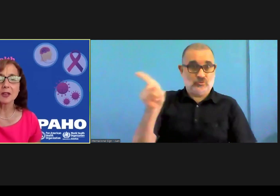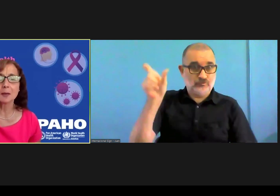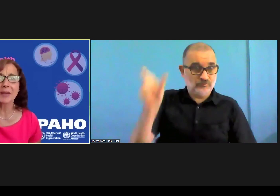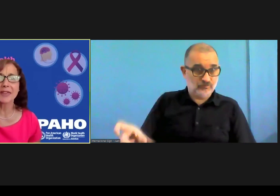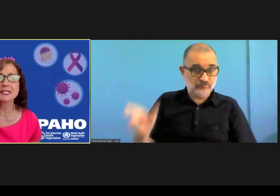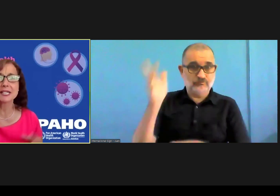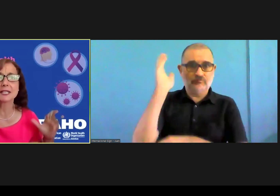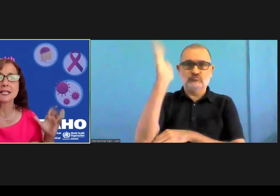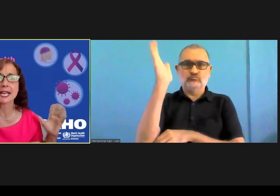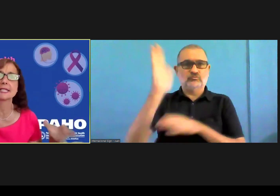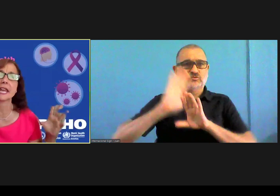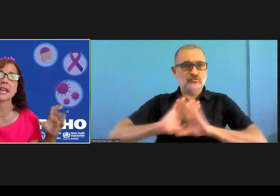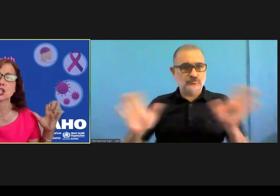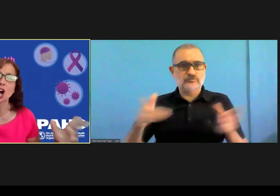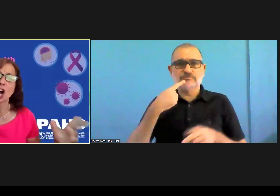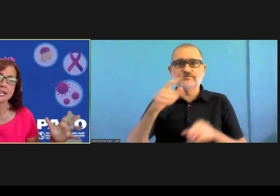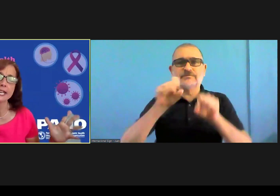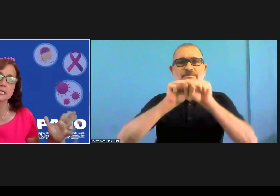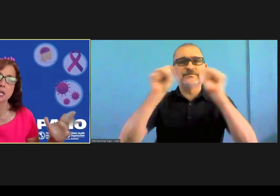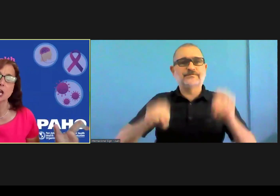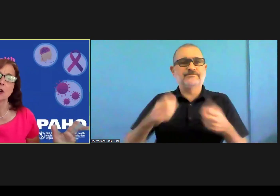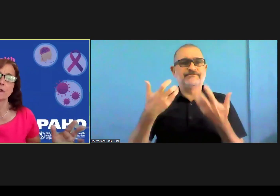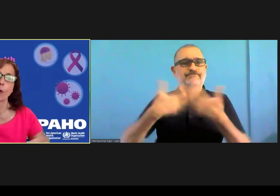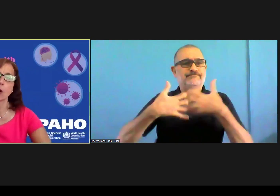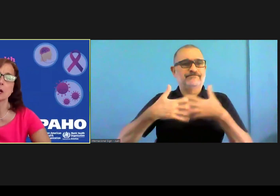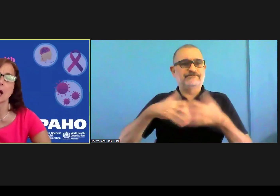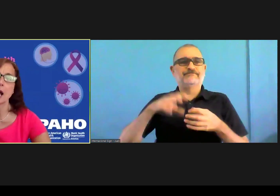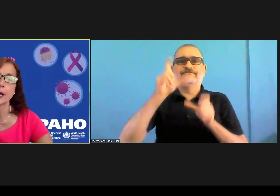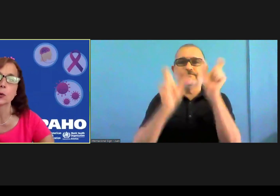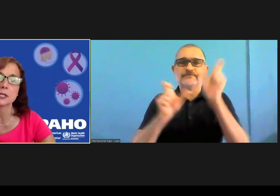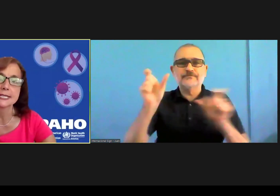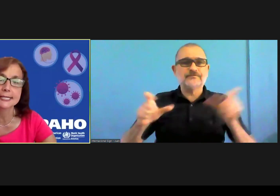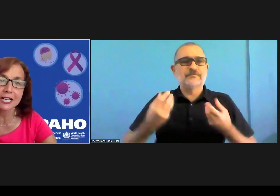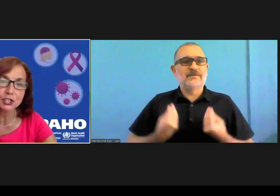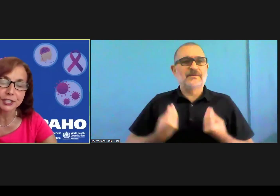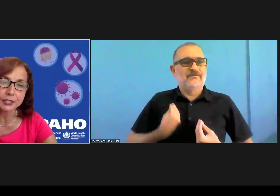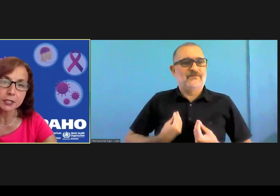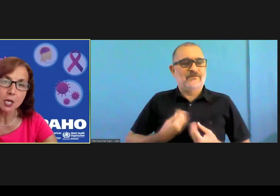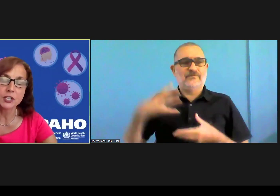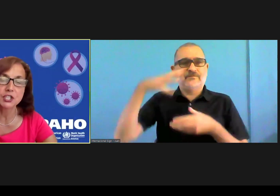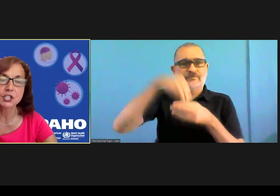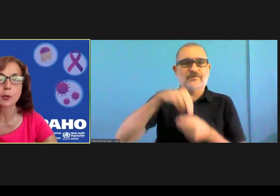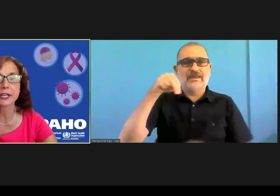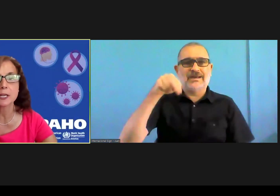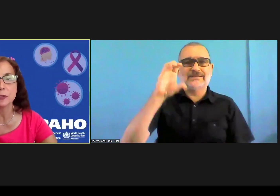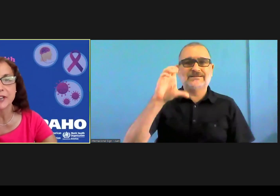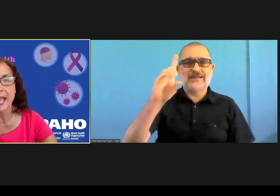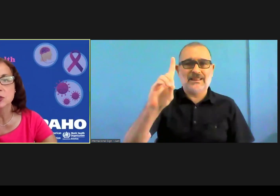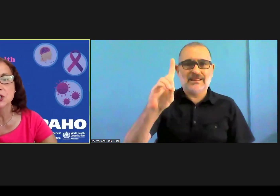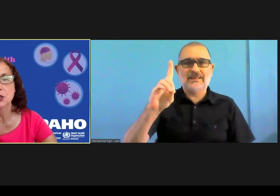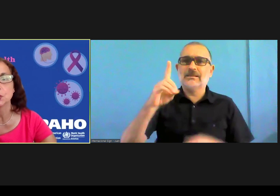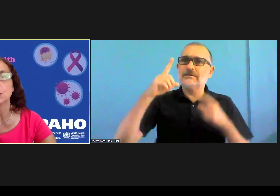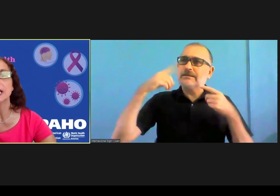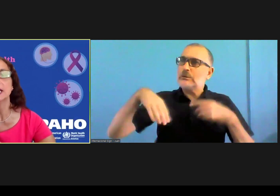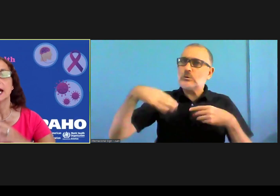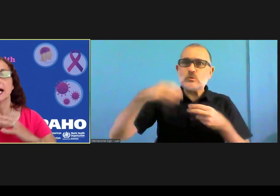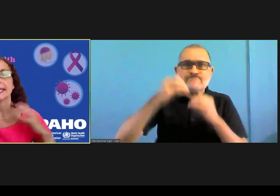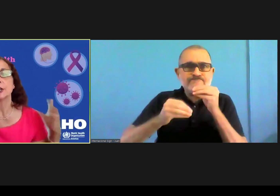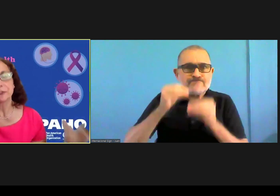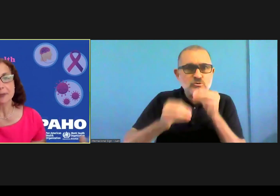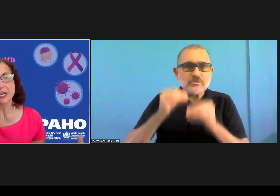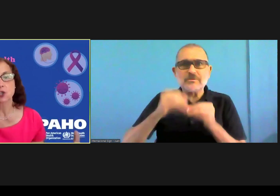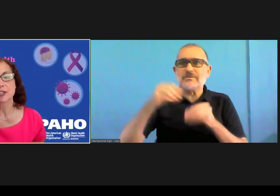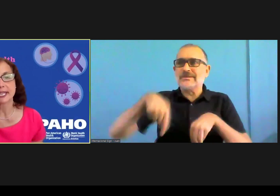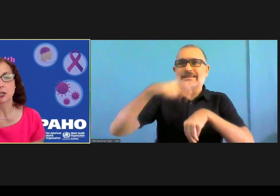no transmisibles. Y esto nos da una pauta ideal para nuestras discusiones. Pasaremos